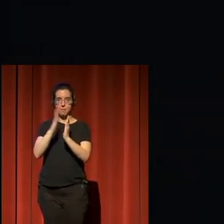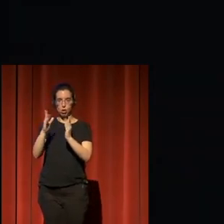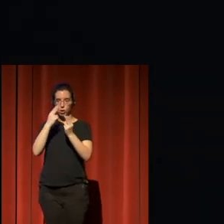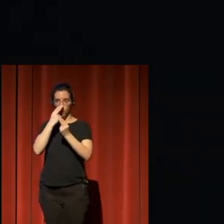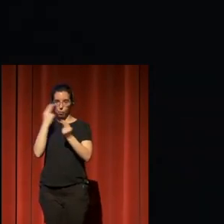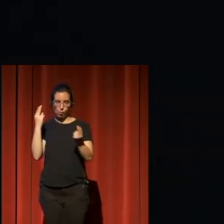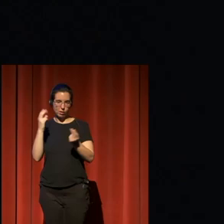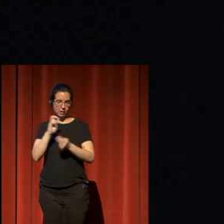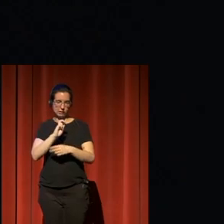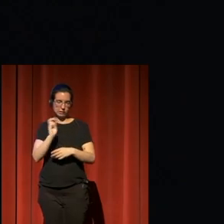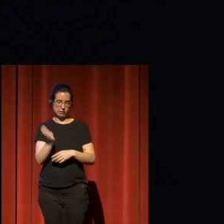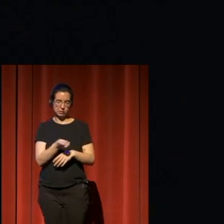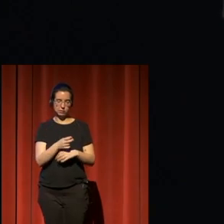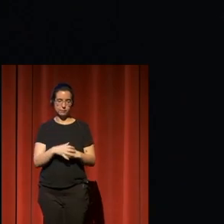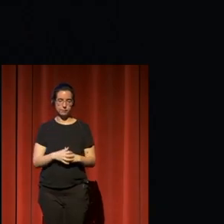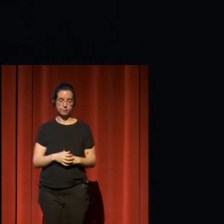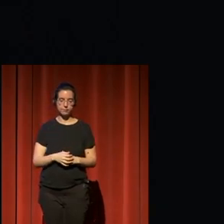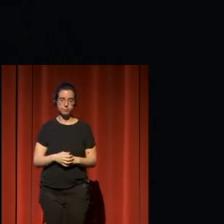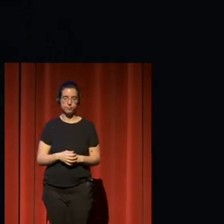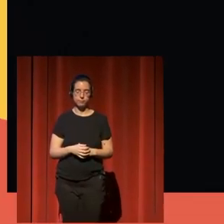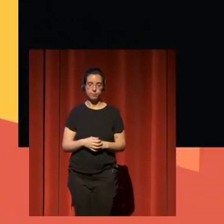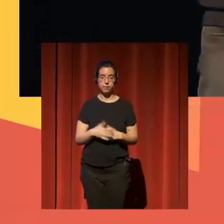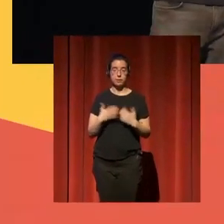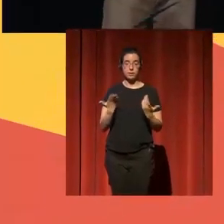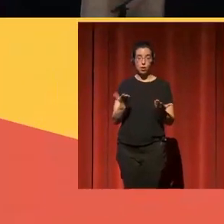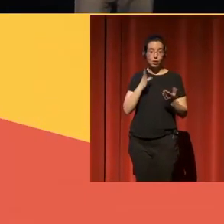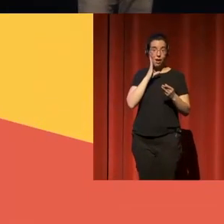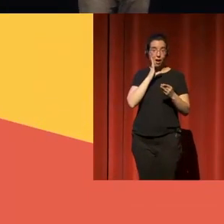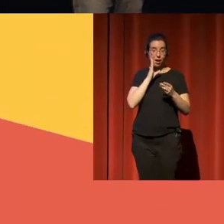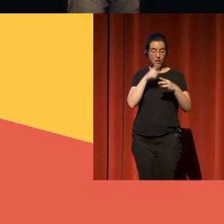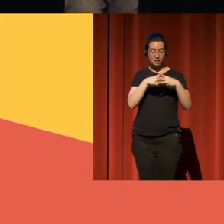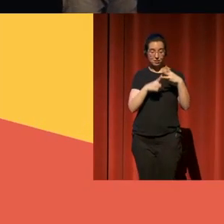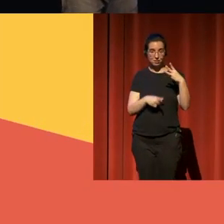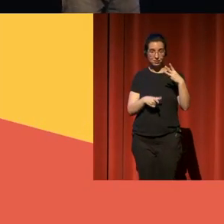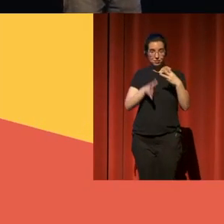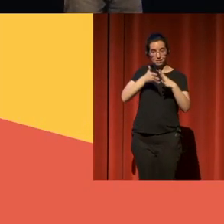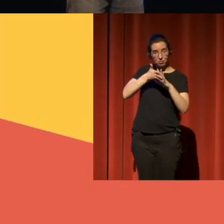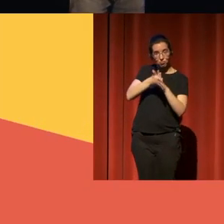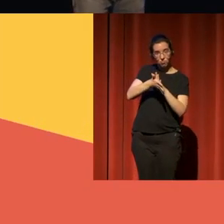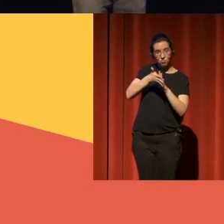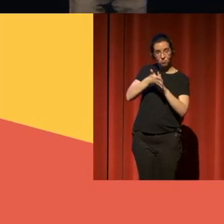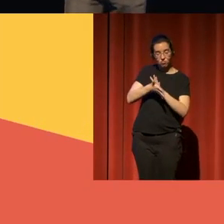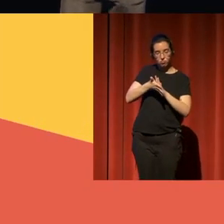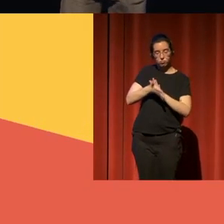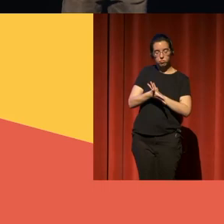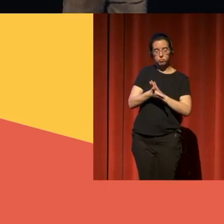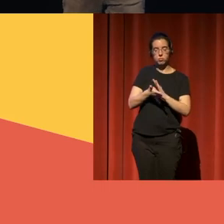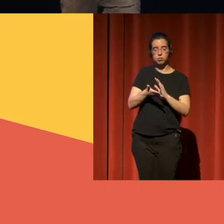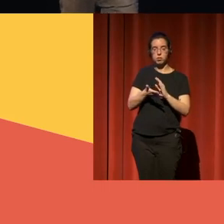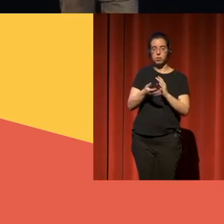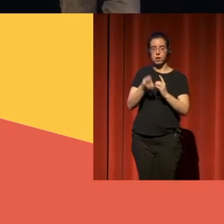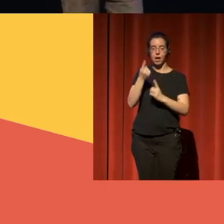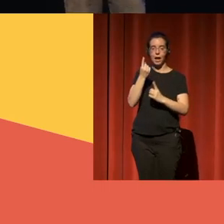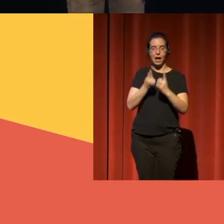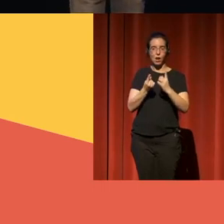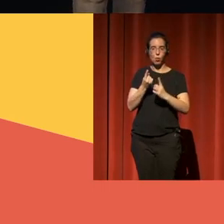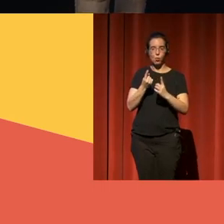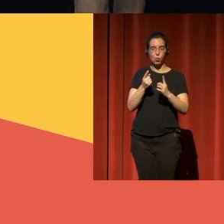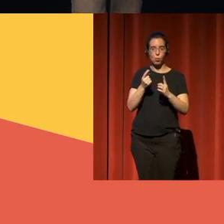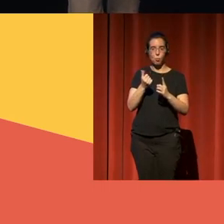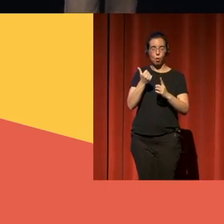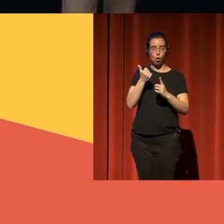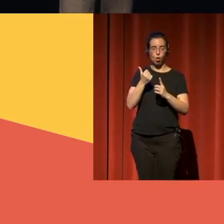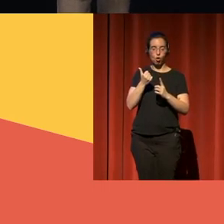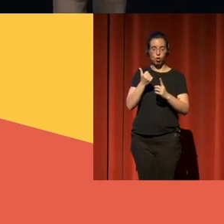etcétera vale en todas esas definiciones aparecen algunas algunos ejes de tensión